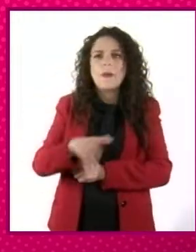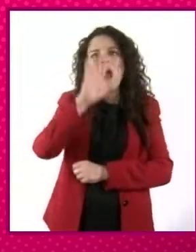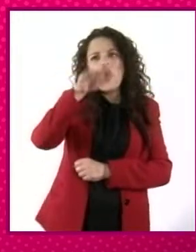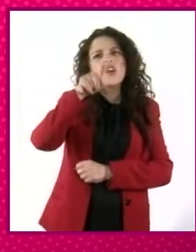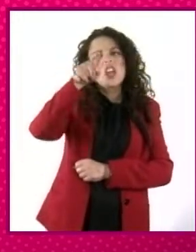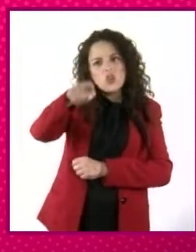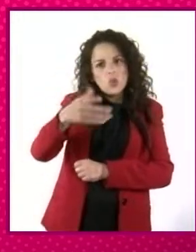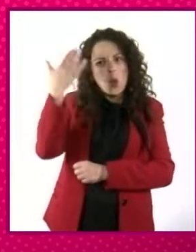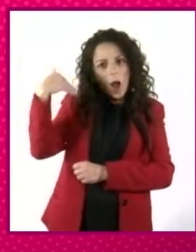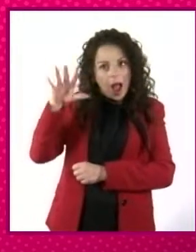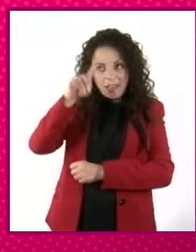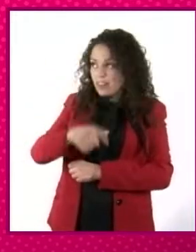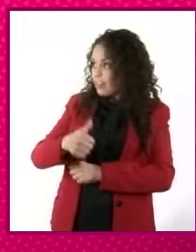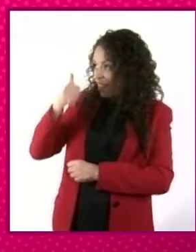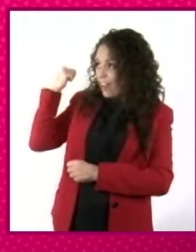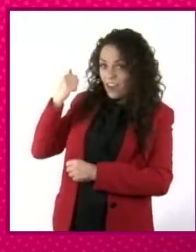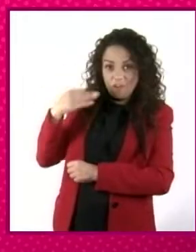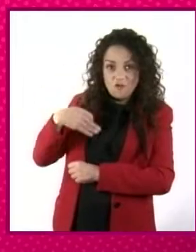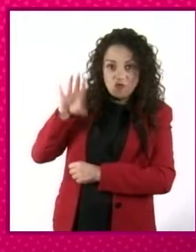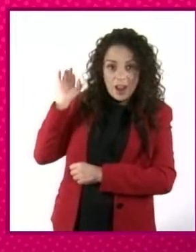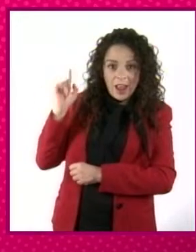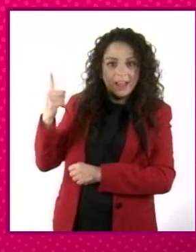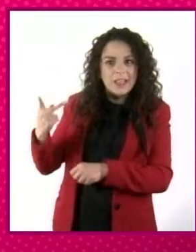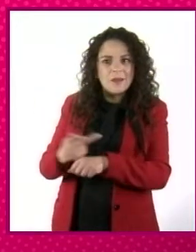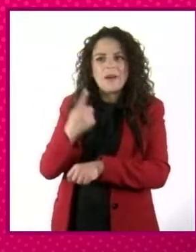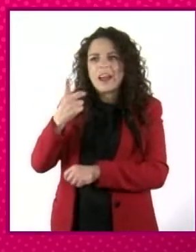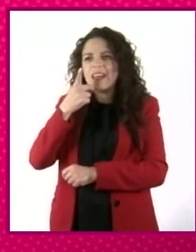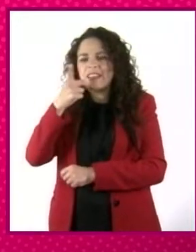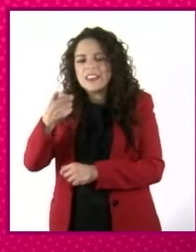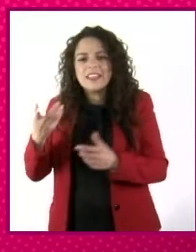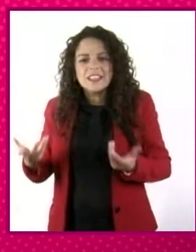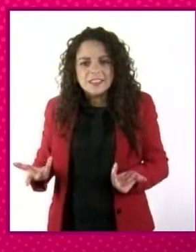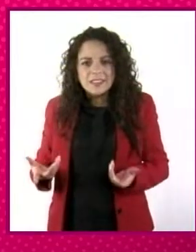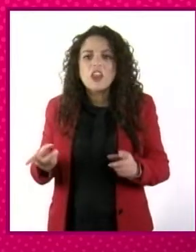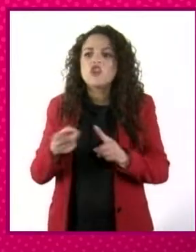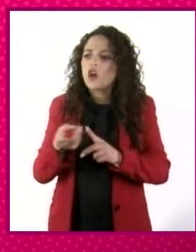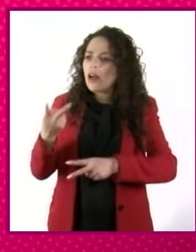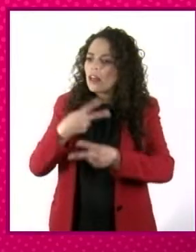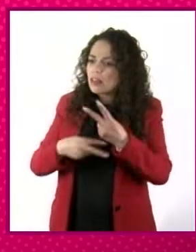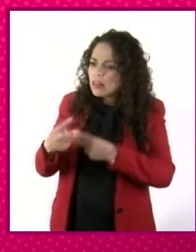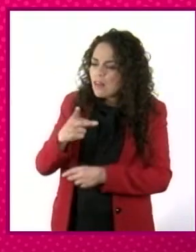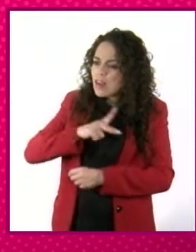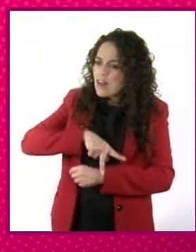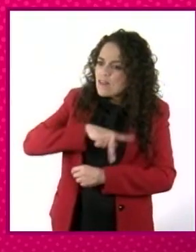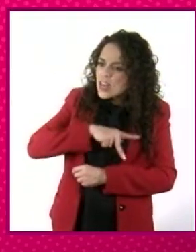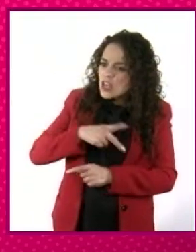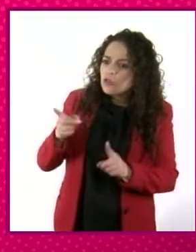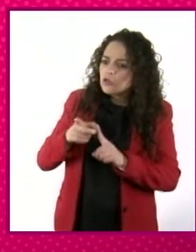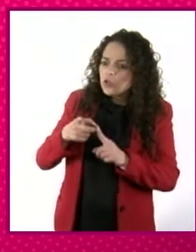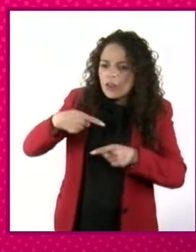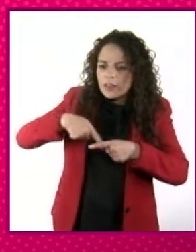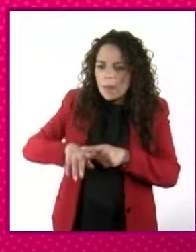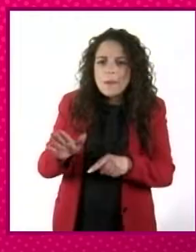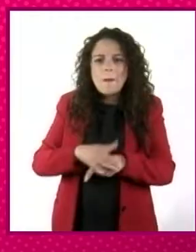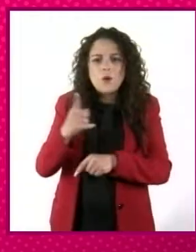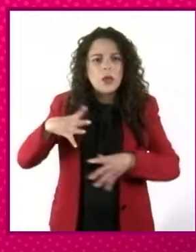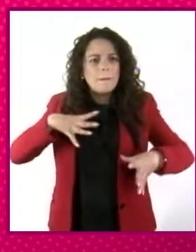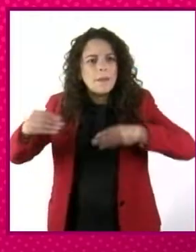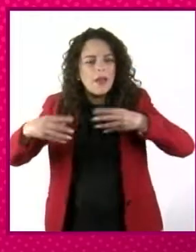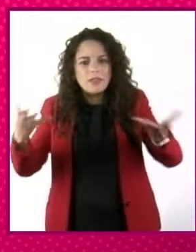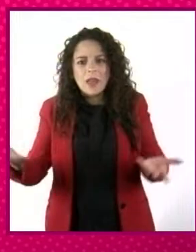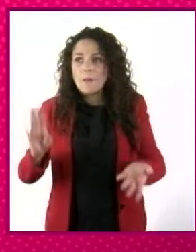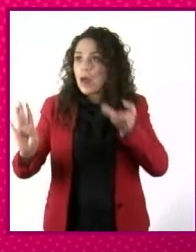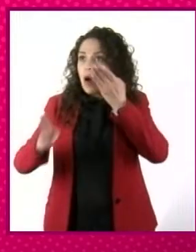ese momento? ¿Qué pasó? ¿Qué decían en ese entonces? ¿En dónde se originó este virus? ¿Cuál fue el origen de la pandemia? ¿Por qué se extendió a